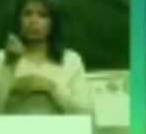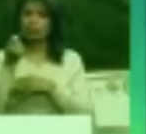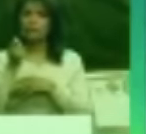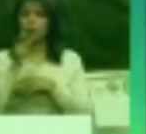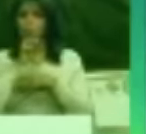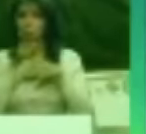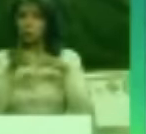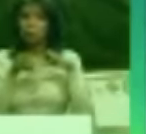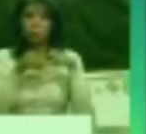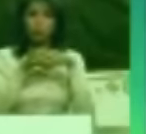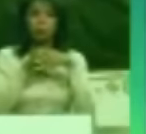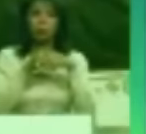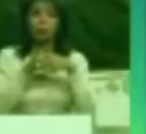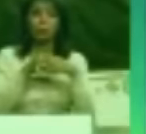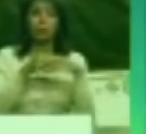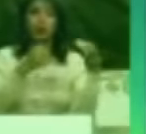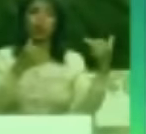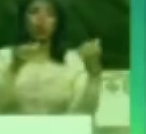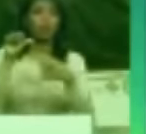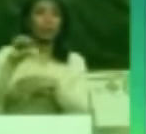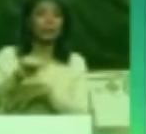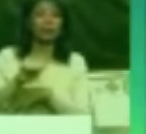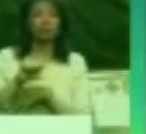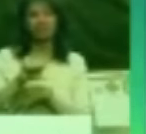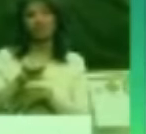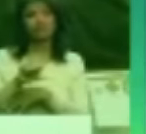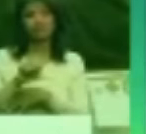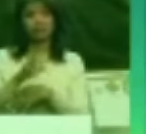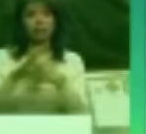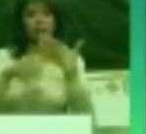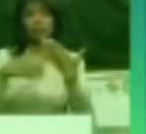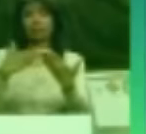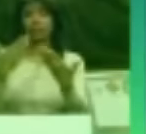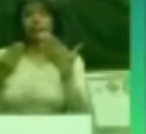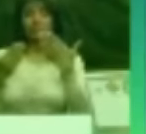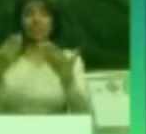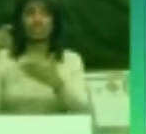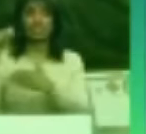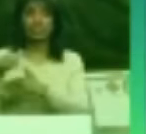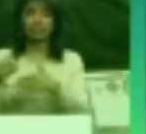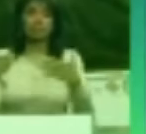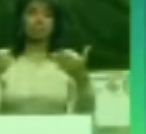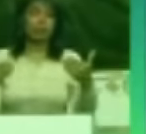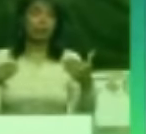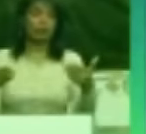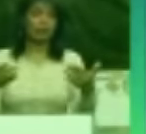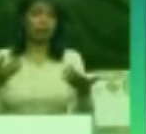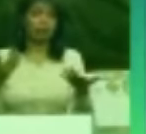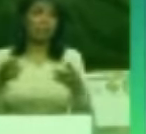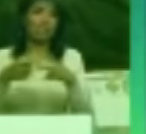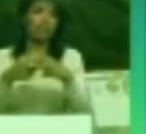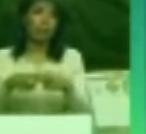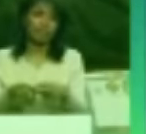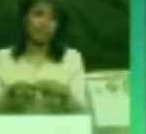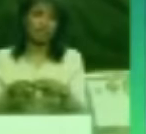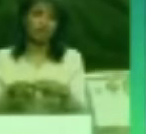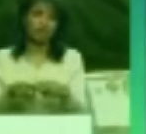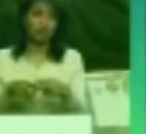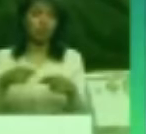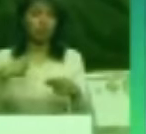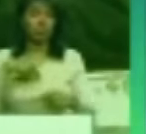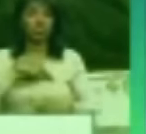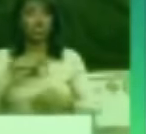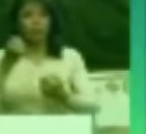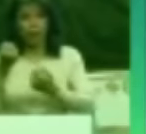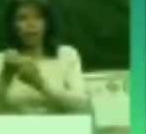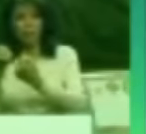Como decimos en Panamá, puede ser la punta del iceberg. Sí. Nosotros nos mantenemos apoyando al Ministerio